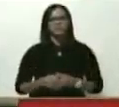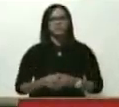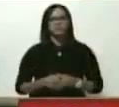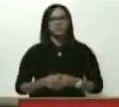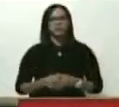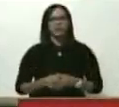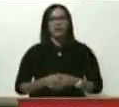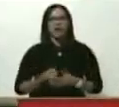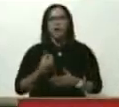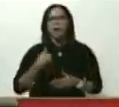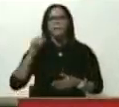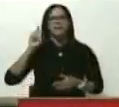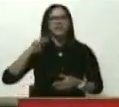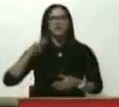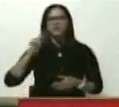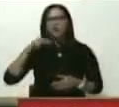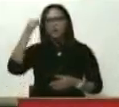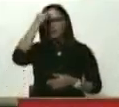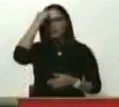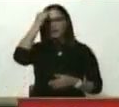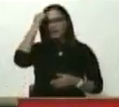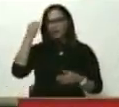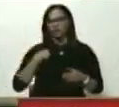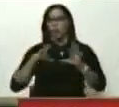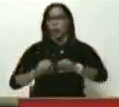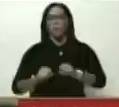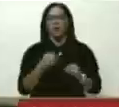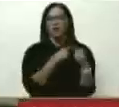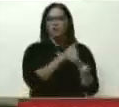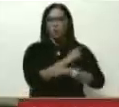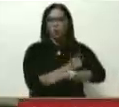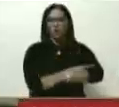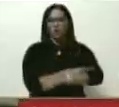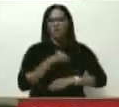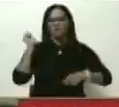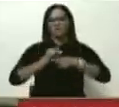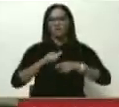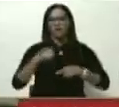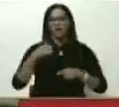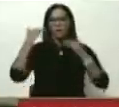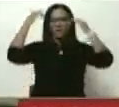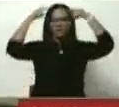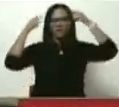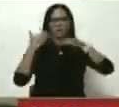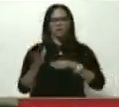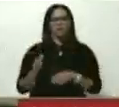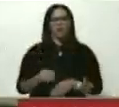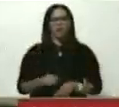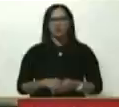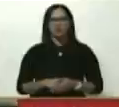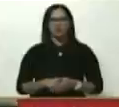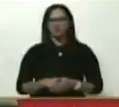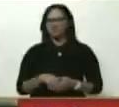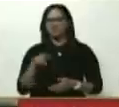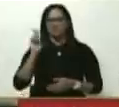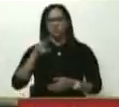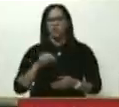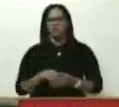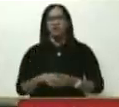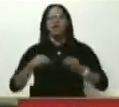A mí nunca me pasó por la cabeza quedarme yo en el poder y dejar a mi comandante Chávez por fuera. Revisen todos